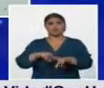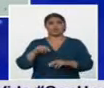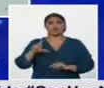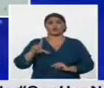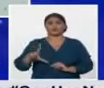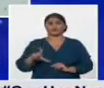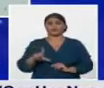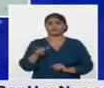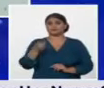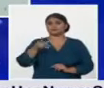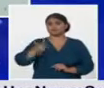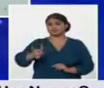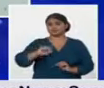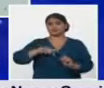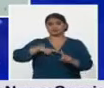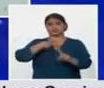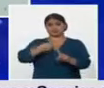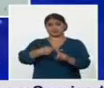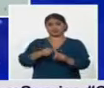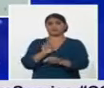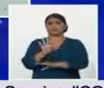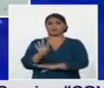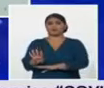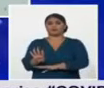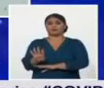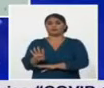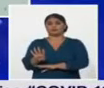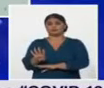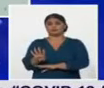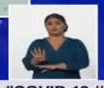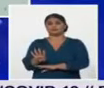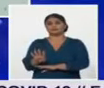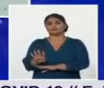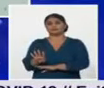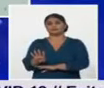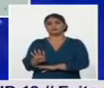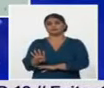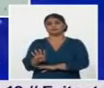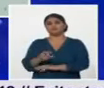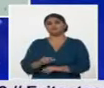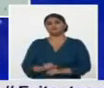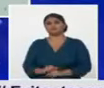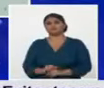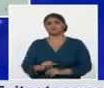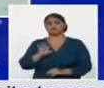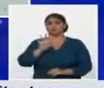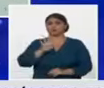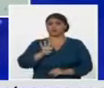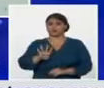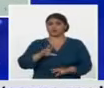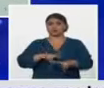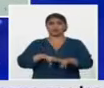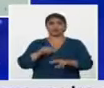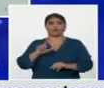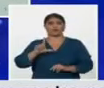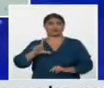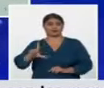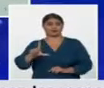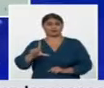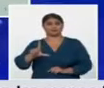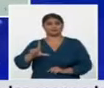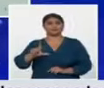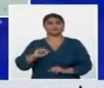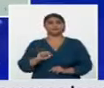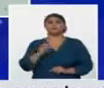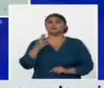importados, 4 del municipio Calixto García, del municipio Holguín 9, de Mayarí 4